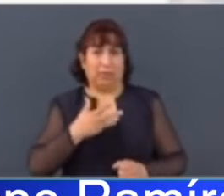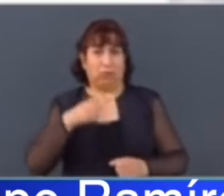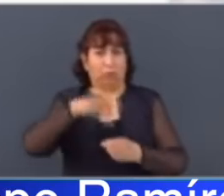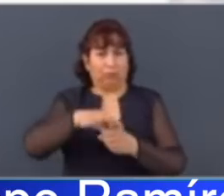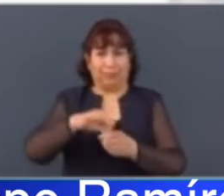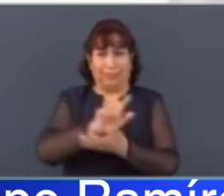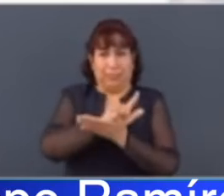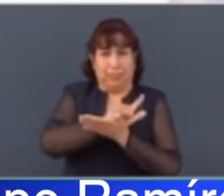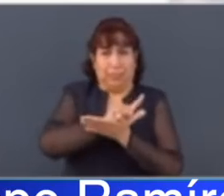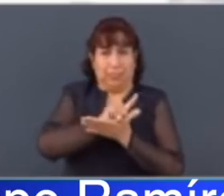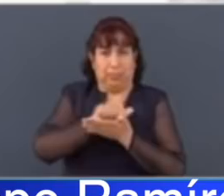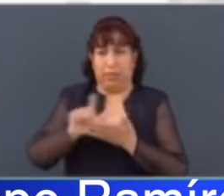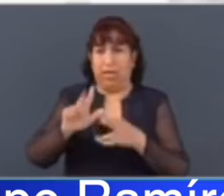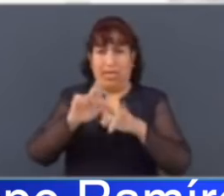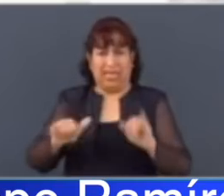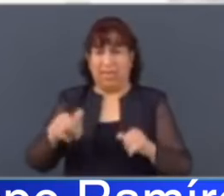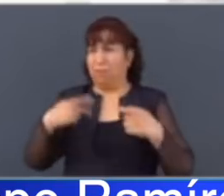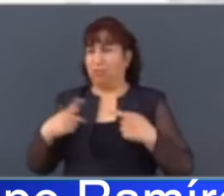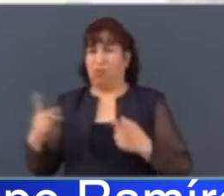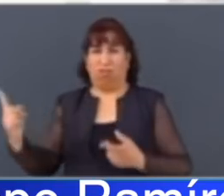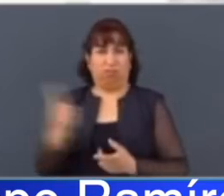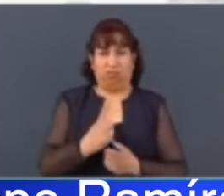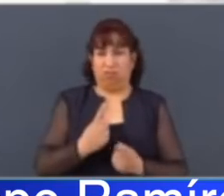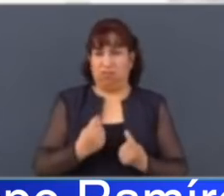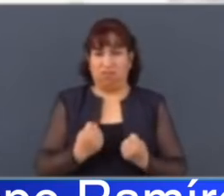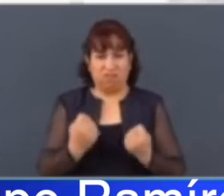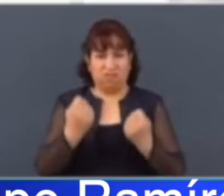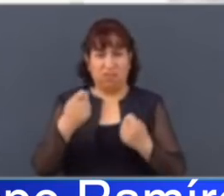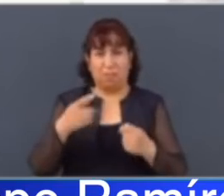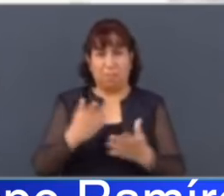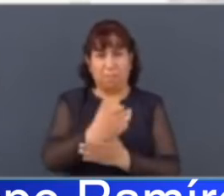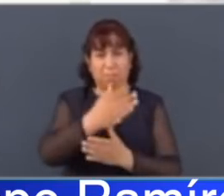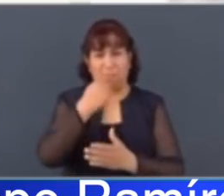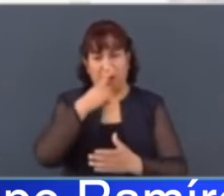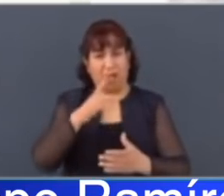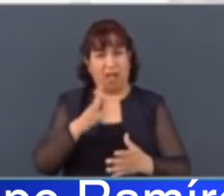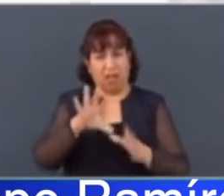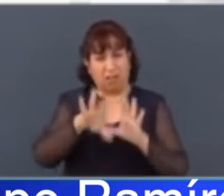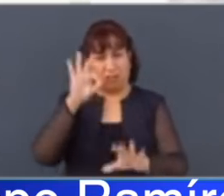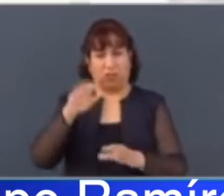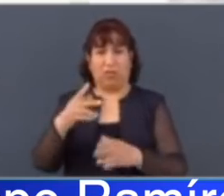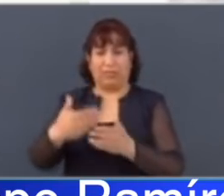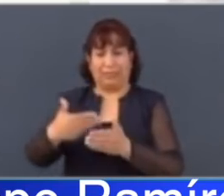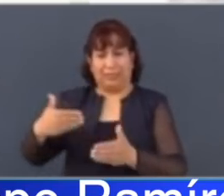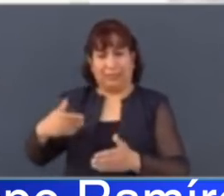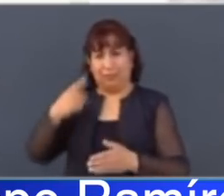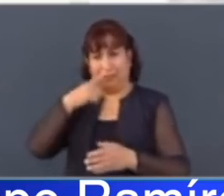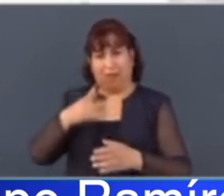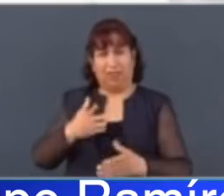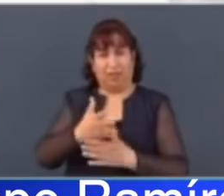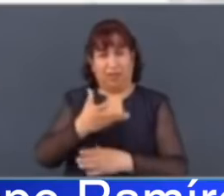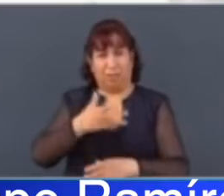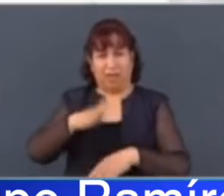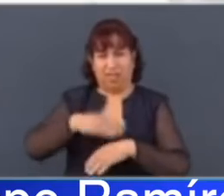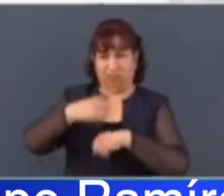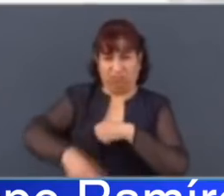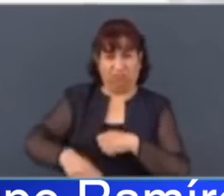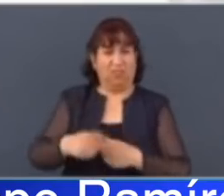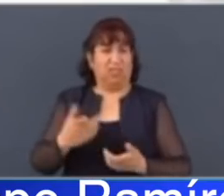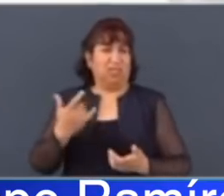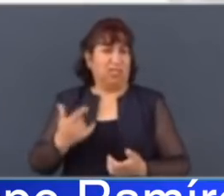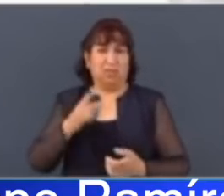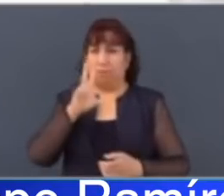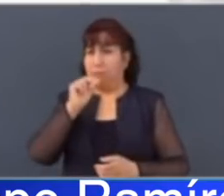elecciones limpias y que ningún usurpador sacará su experiencia en elecciones previas para cometer más ilícitos, y no